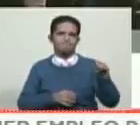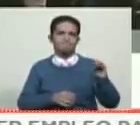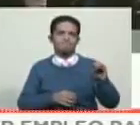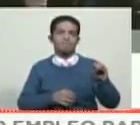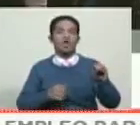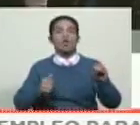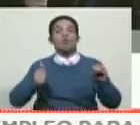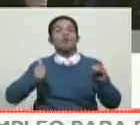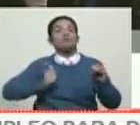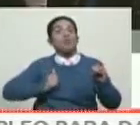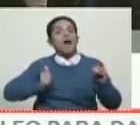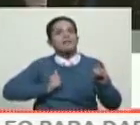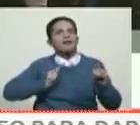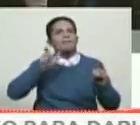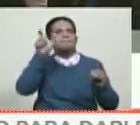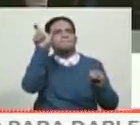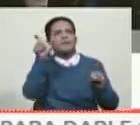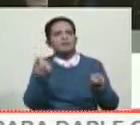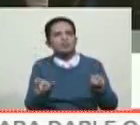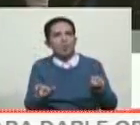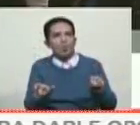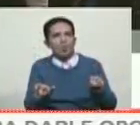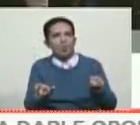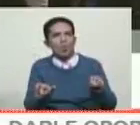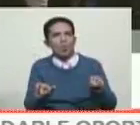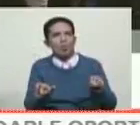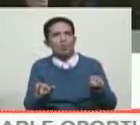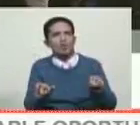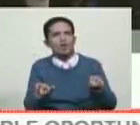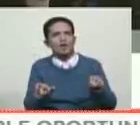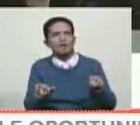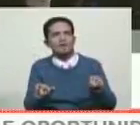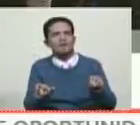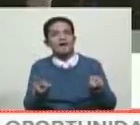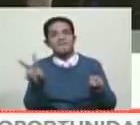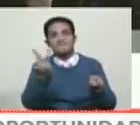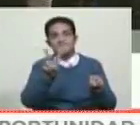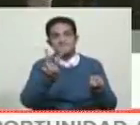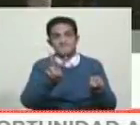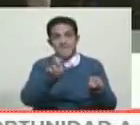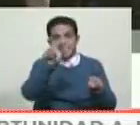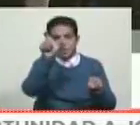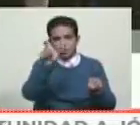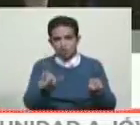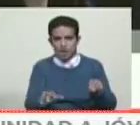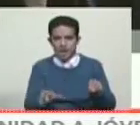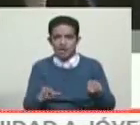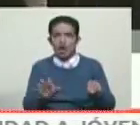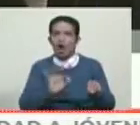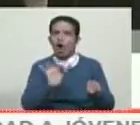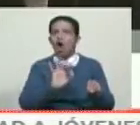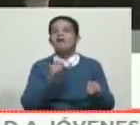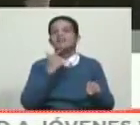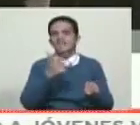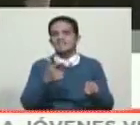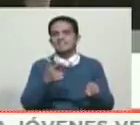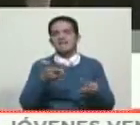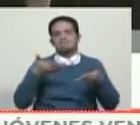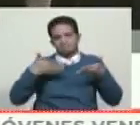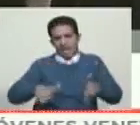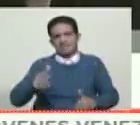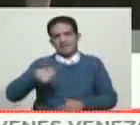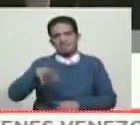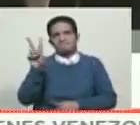Cualquier ciudadano que se llame venezolano o diga que es venezolano